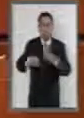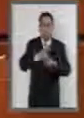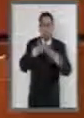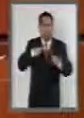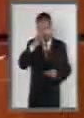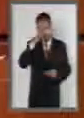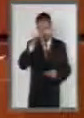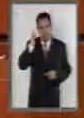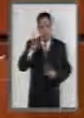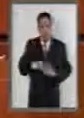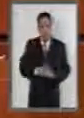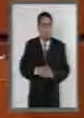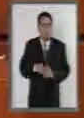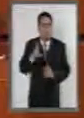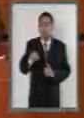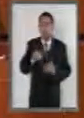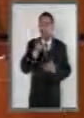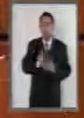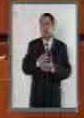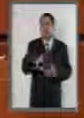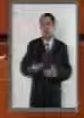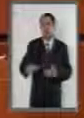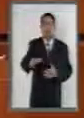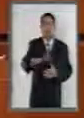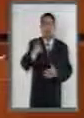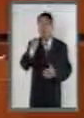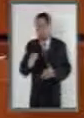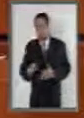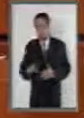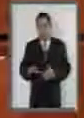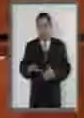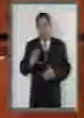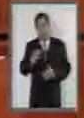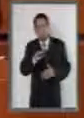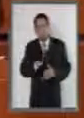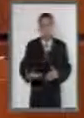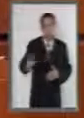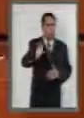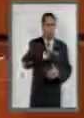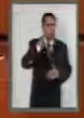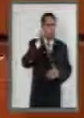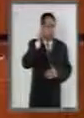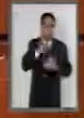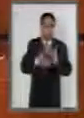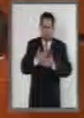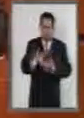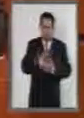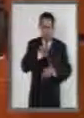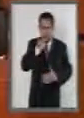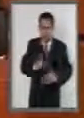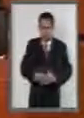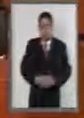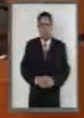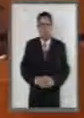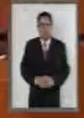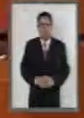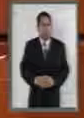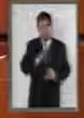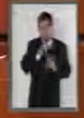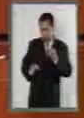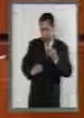mexicanos, no solo los de las zonas sur de nuestro país, sino todos los mexicanos.